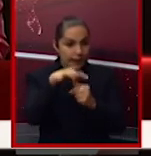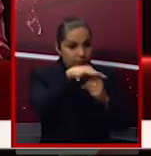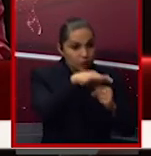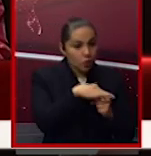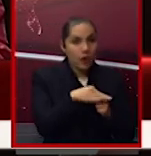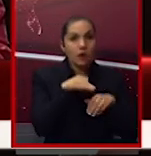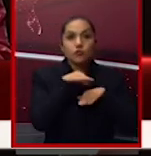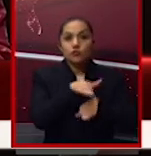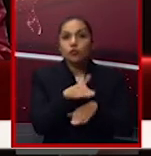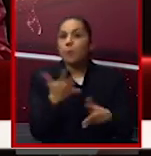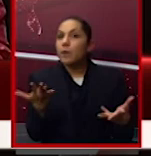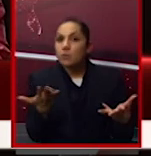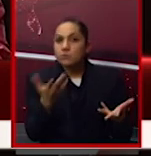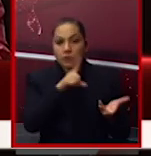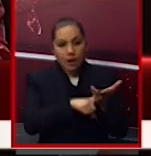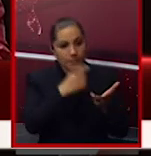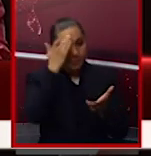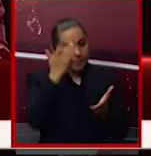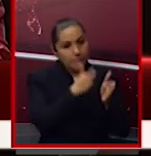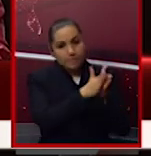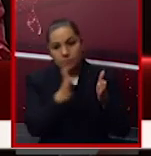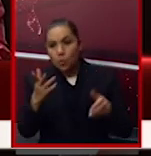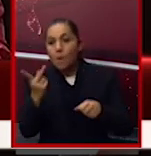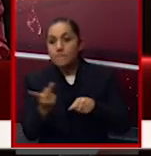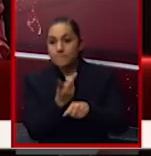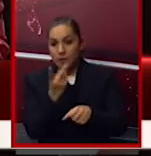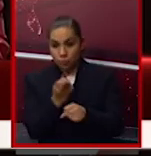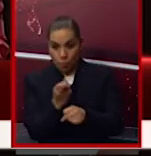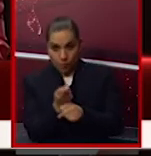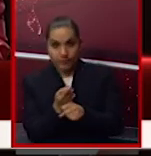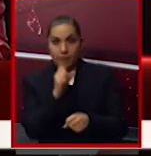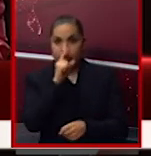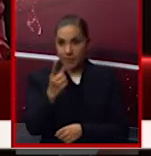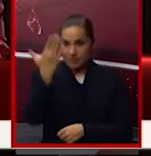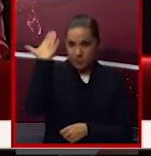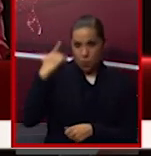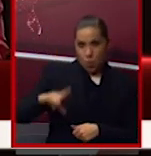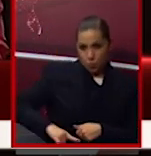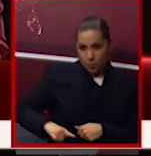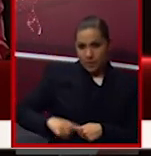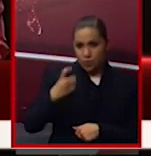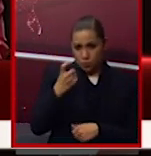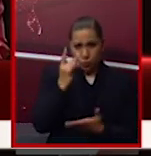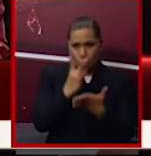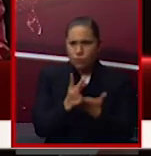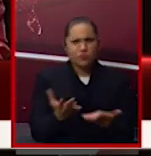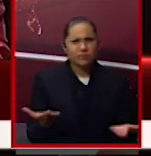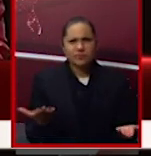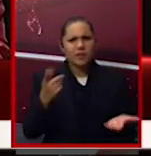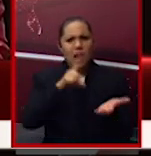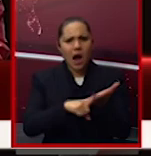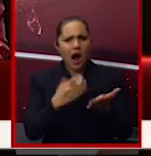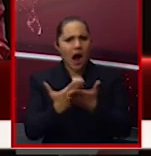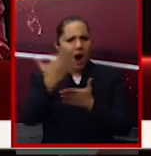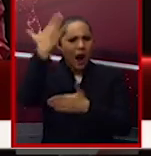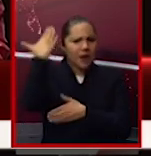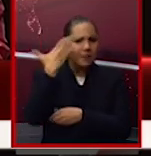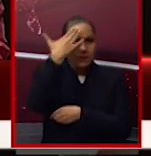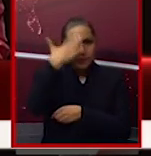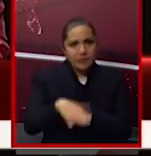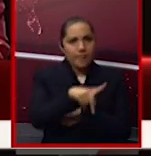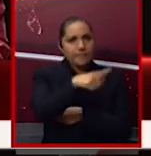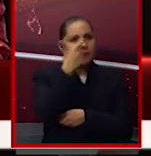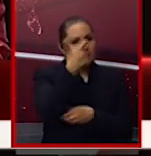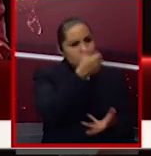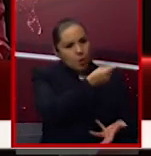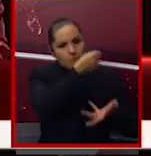ocurrido durante este y el pasado gobierno, ya que hay indicios de que se inyectó dinero proveniente del